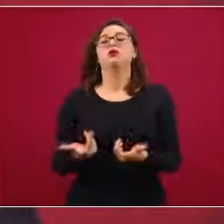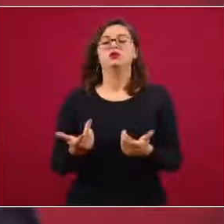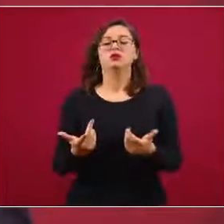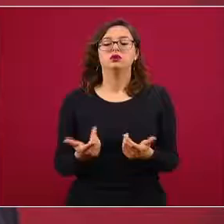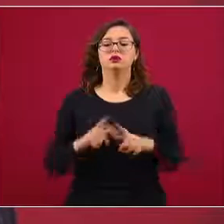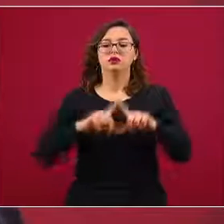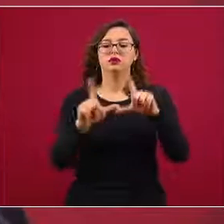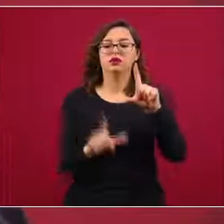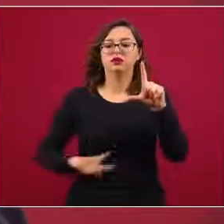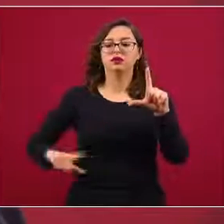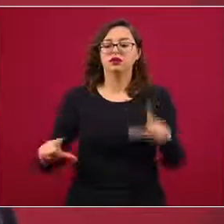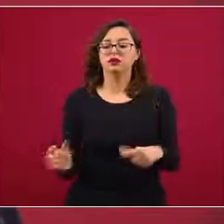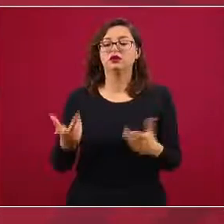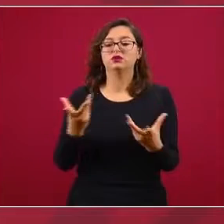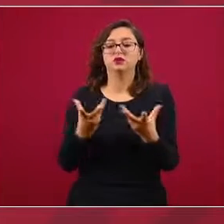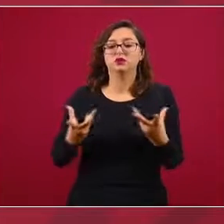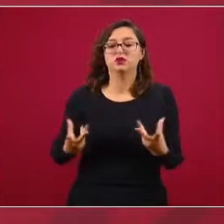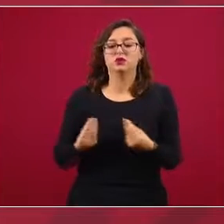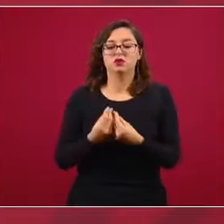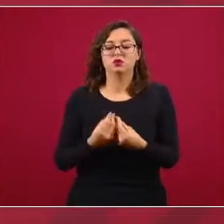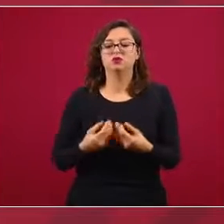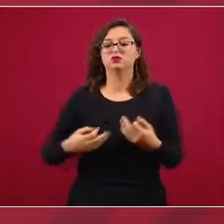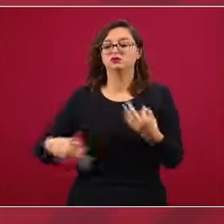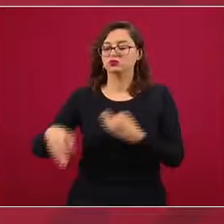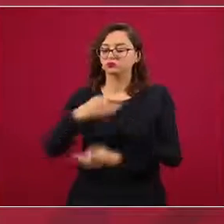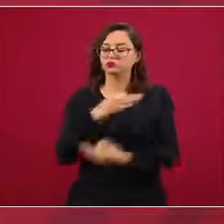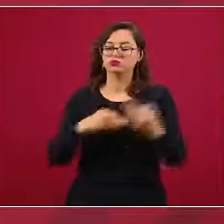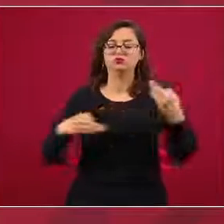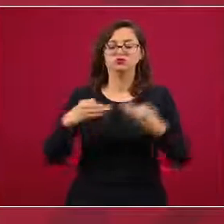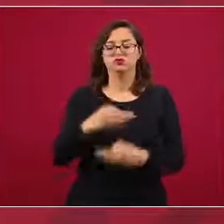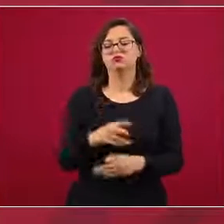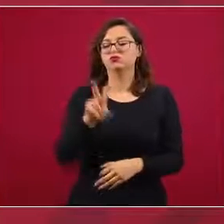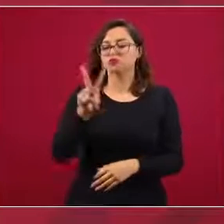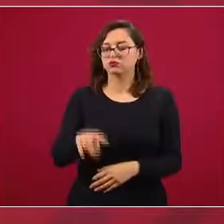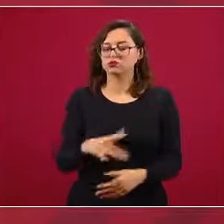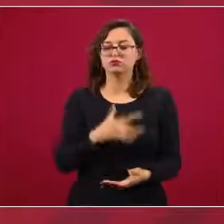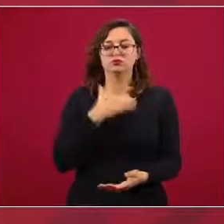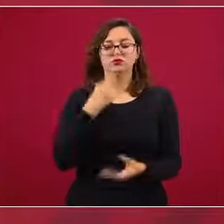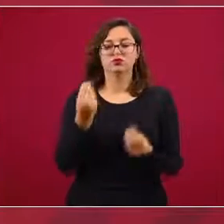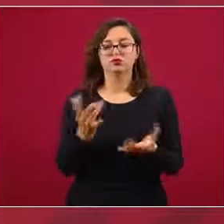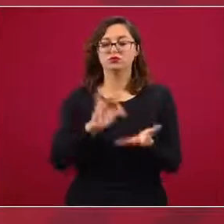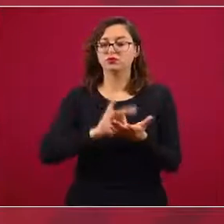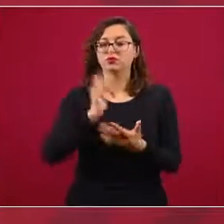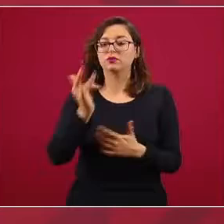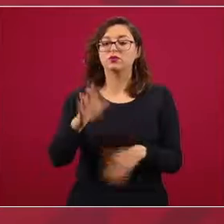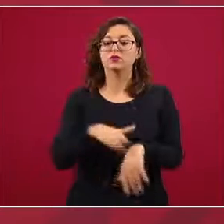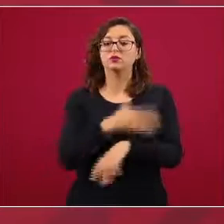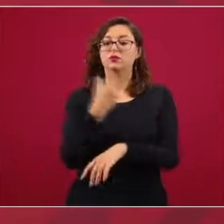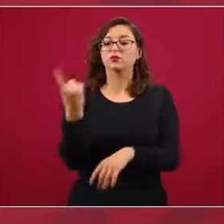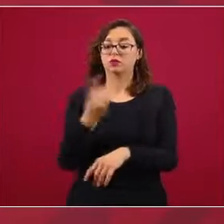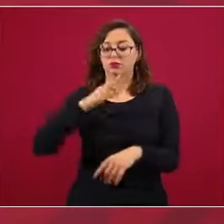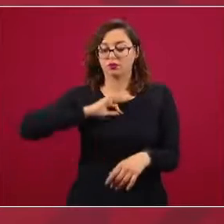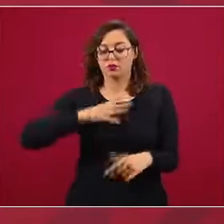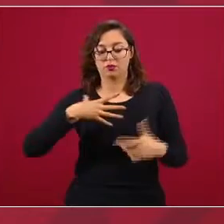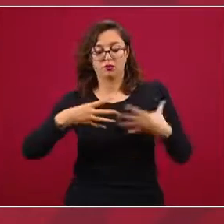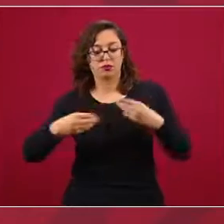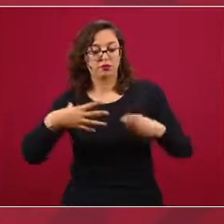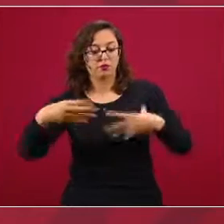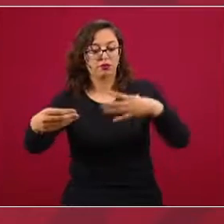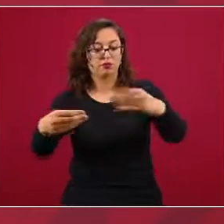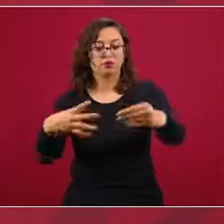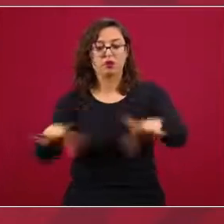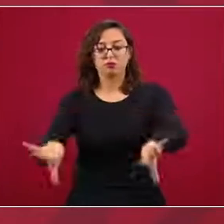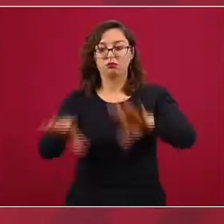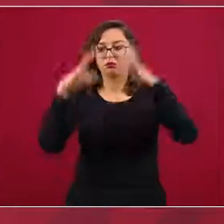siempre muy agradecidos y agradecidas, porque el mérito de haber logrado la reducción de